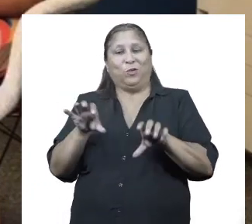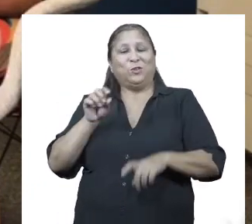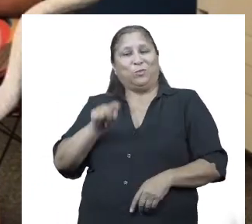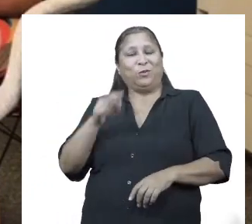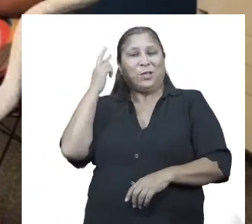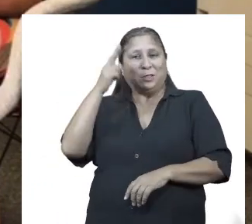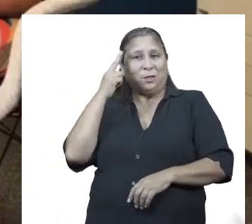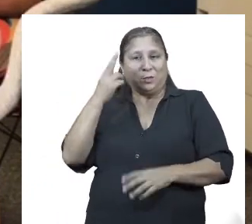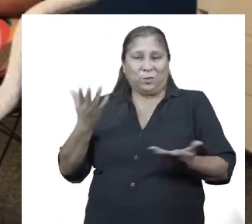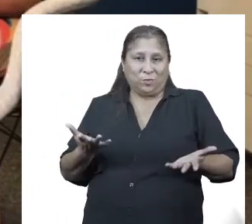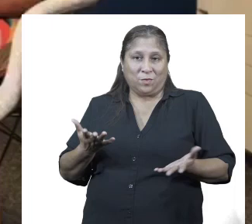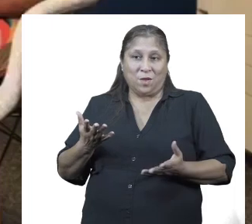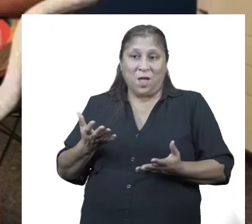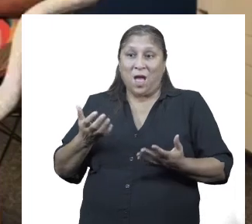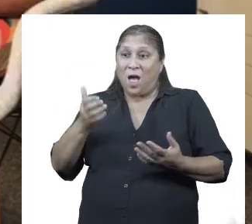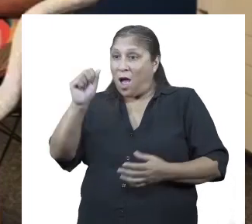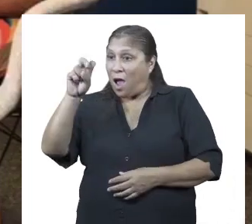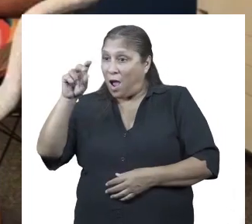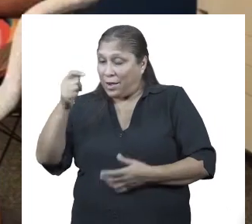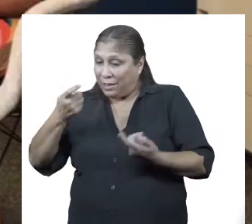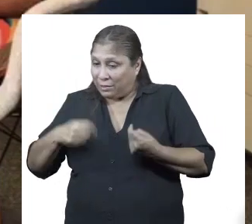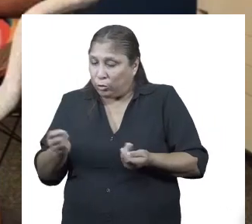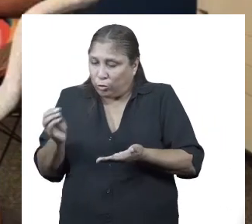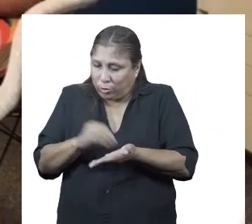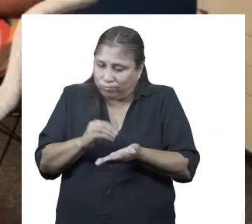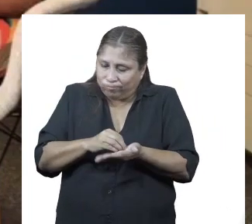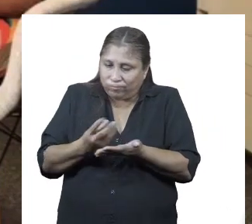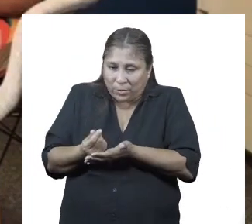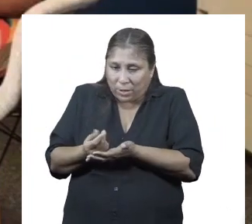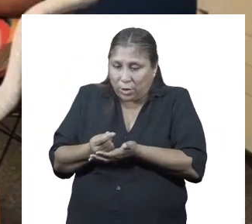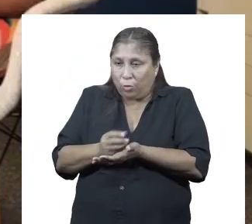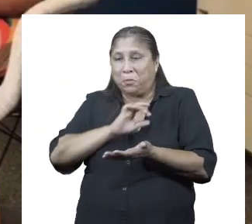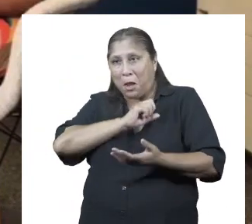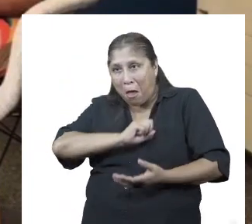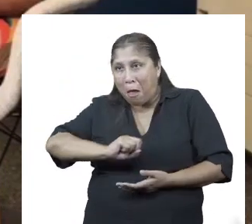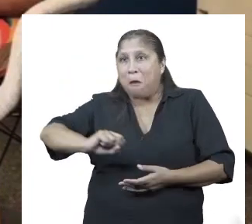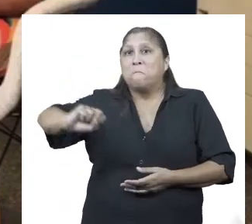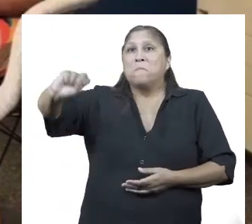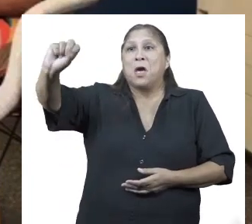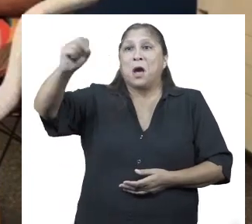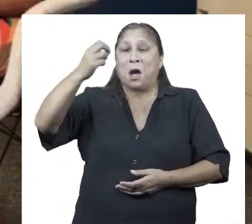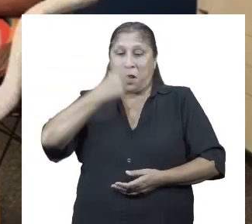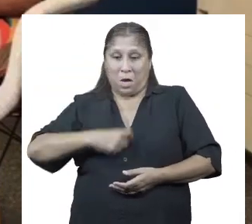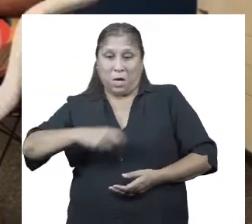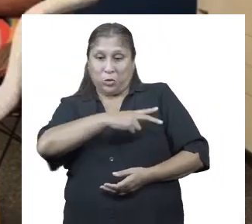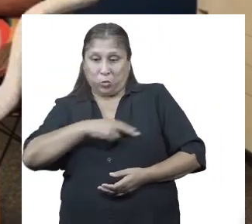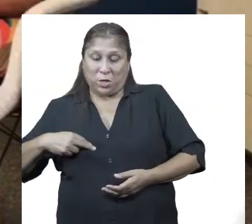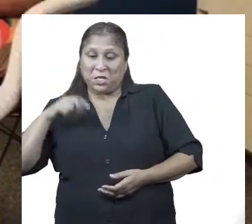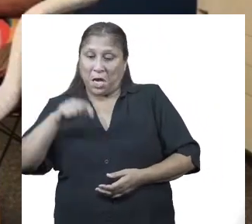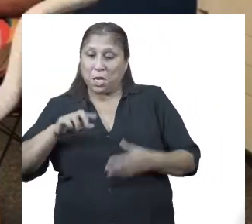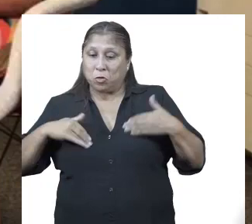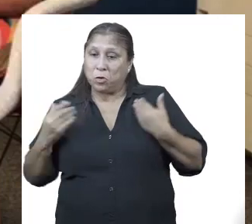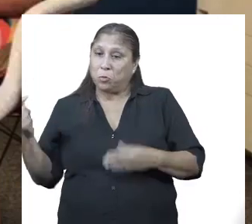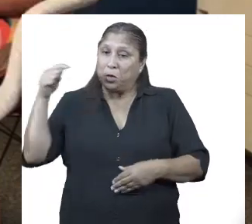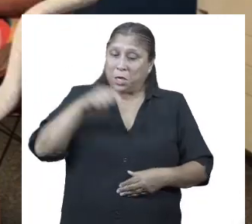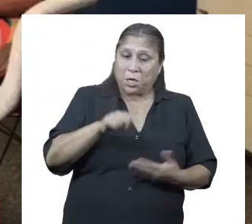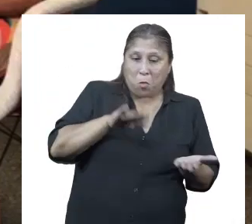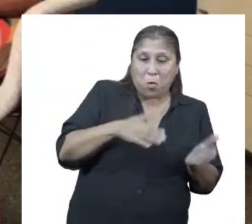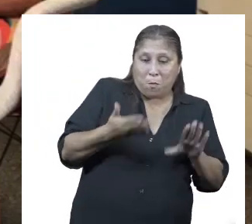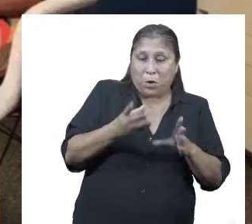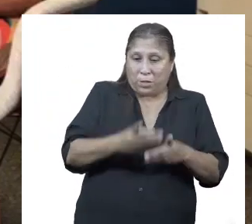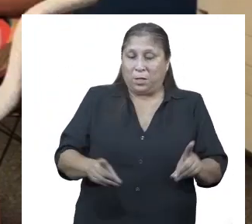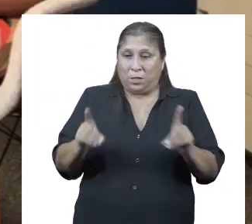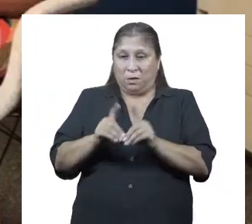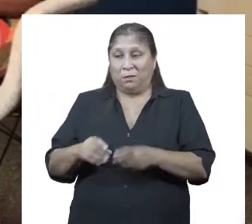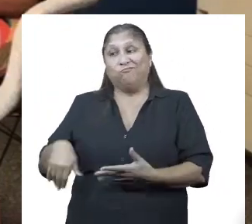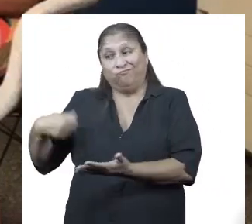eso. Ana intentó ahorrar fallidamente para viajar a Suiza, que es el único país en el mundo en donde extranjeros pueden acceder a una muerte